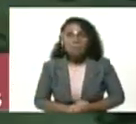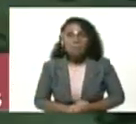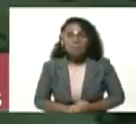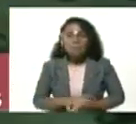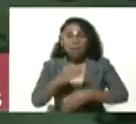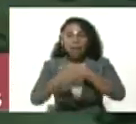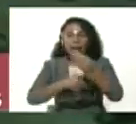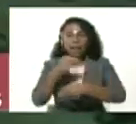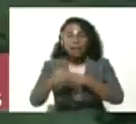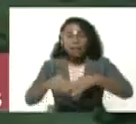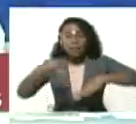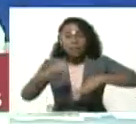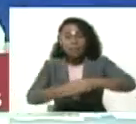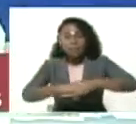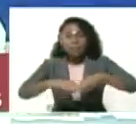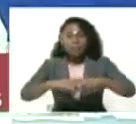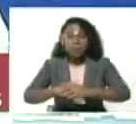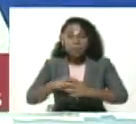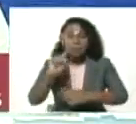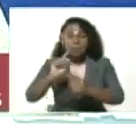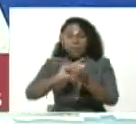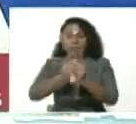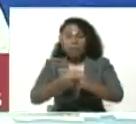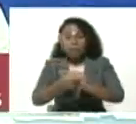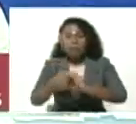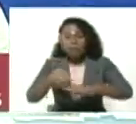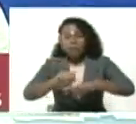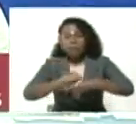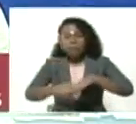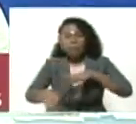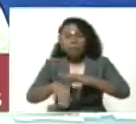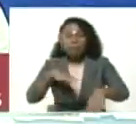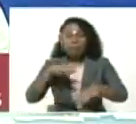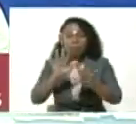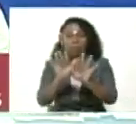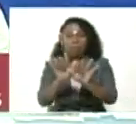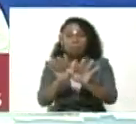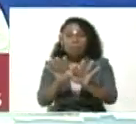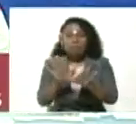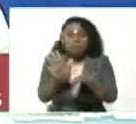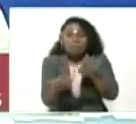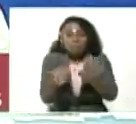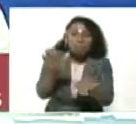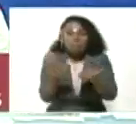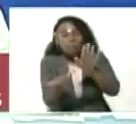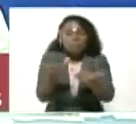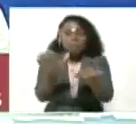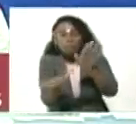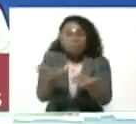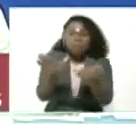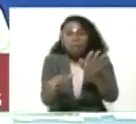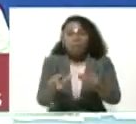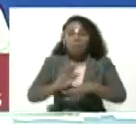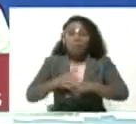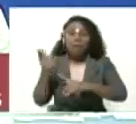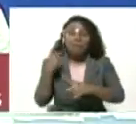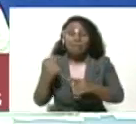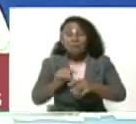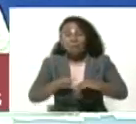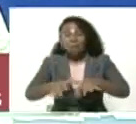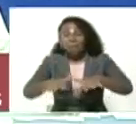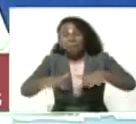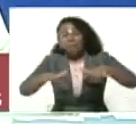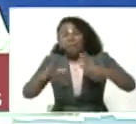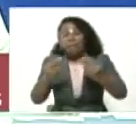unas zapatillas y en las primeras de cambio quedó descalza. Quedó descalza, Delcy. Porque bueno, estaba el barro